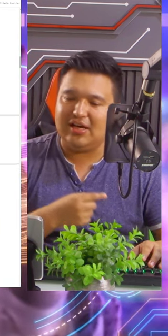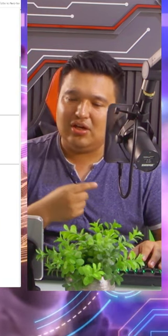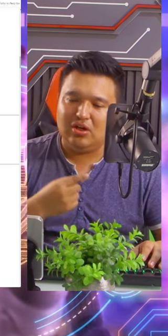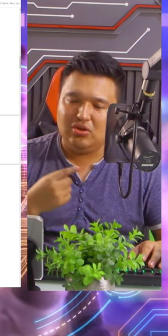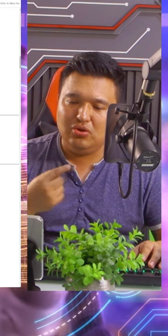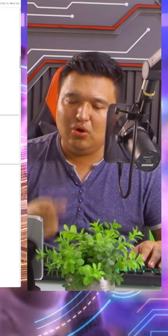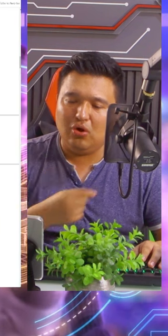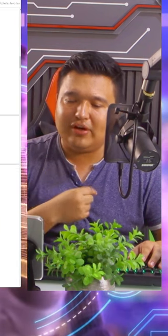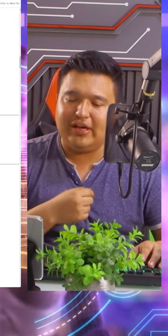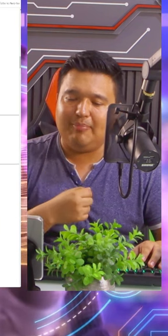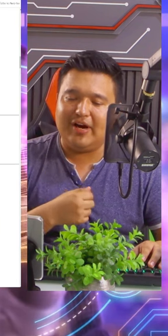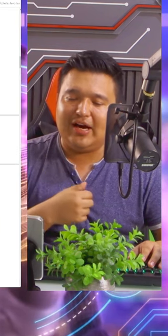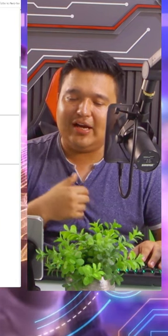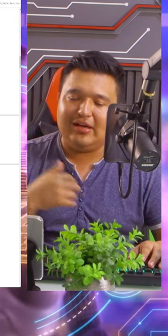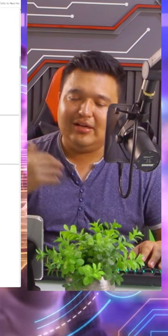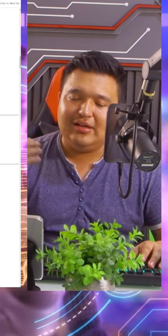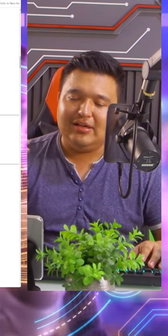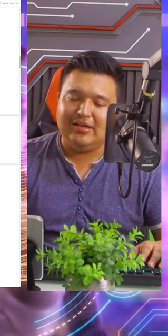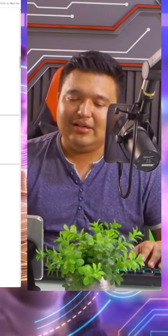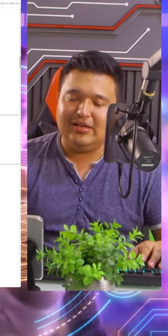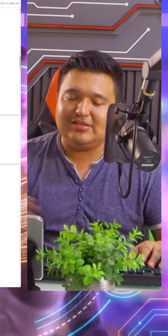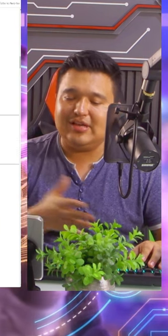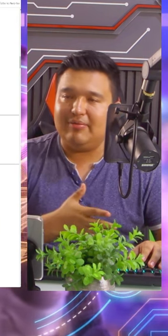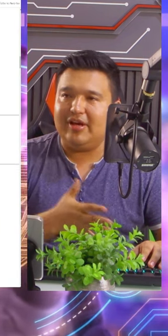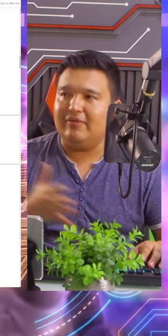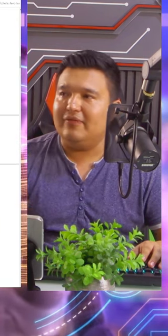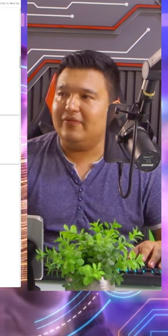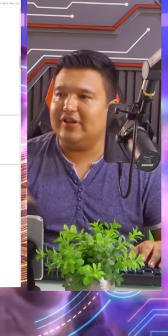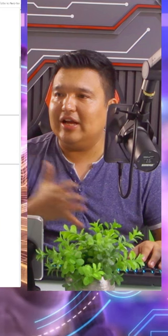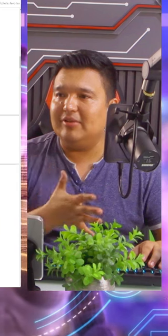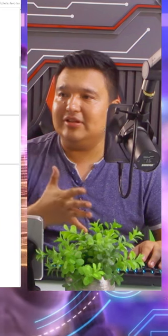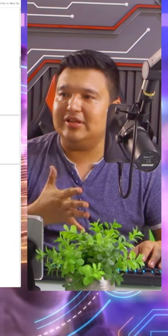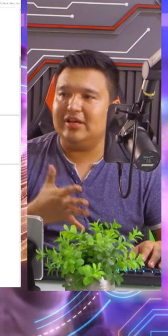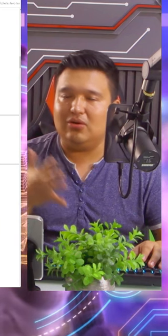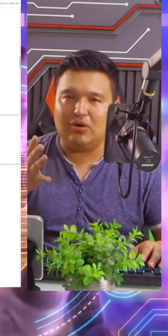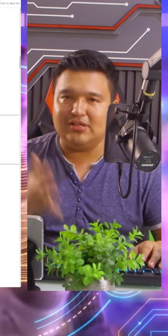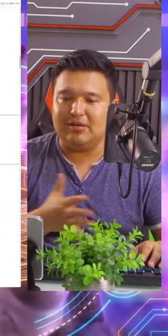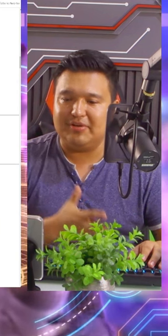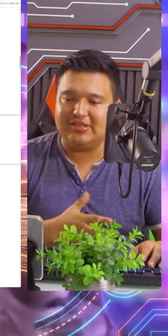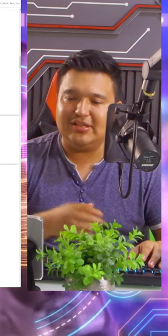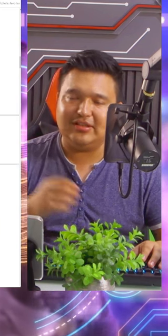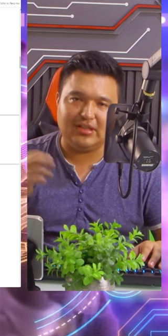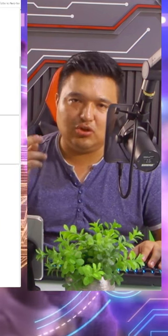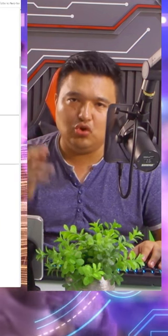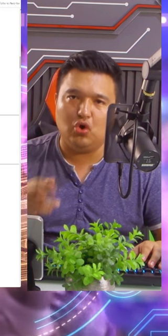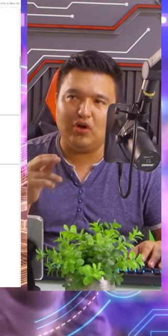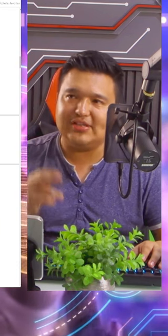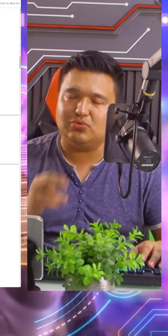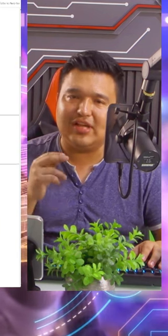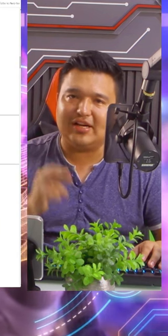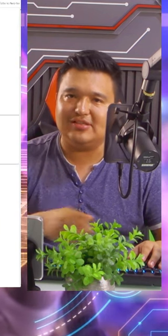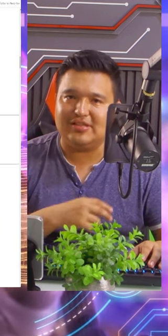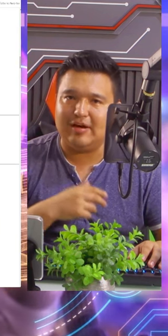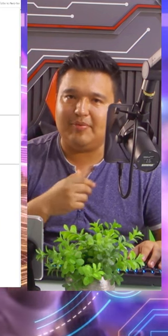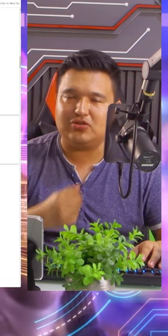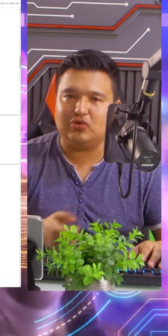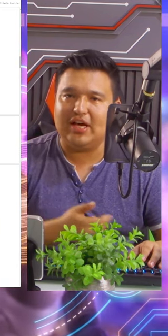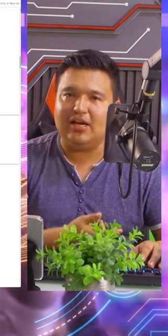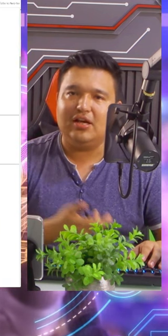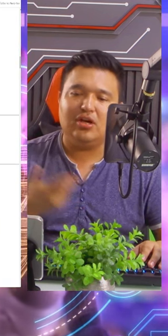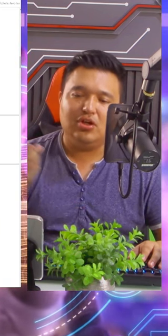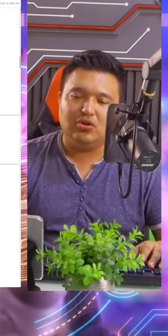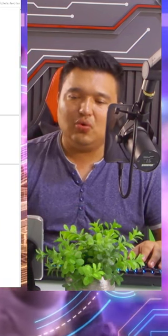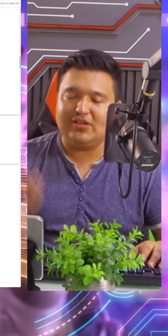tributaria, no lo quiere pagar y está bien finalmente lo que dice el presidente. No es una rencía